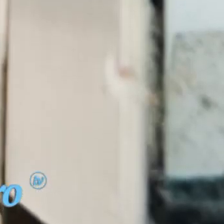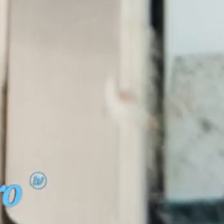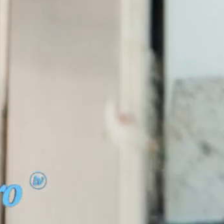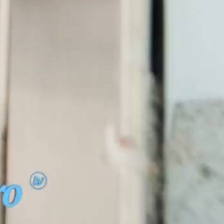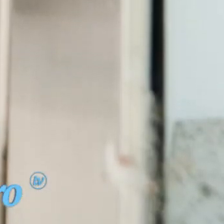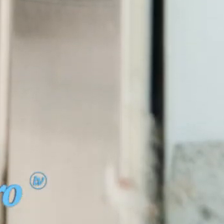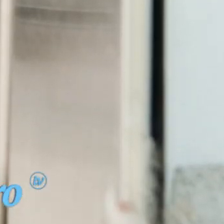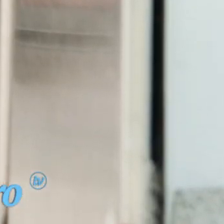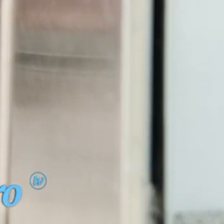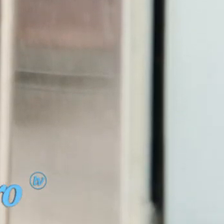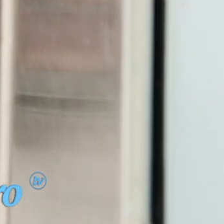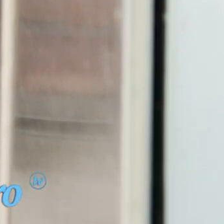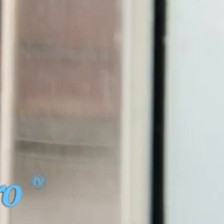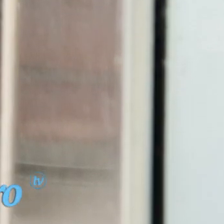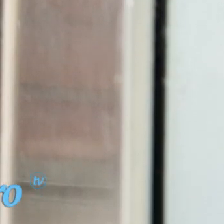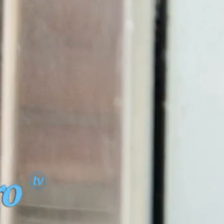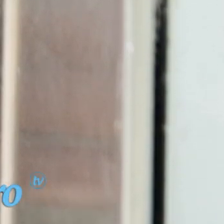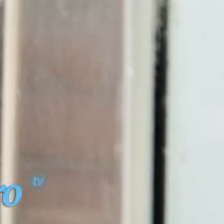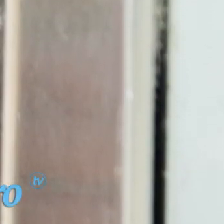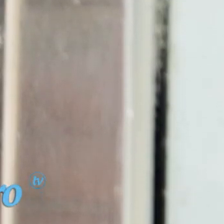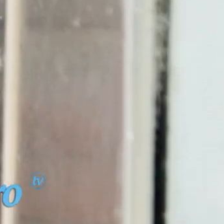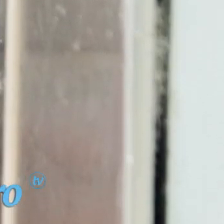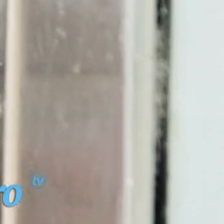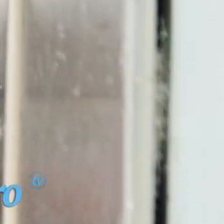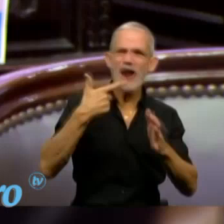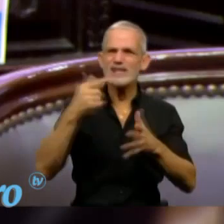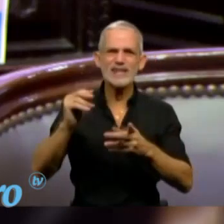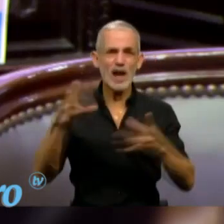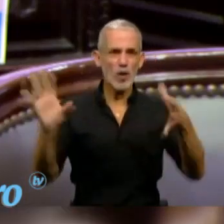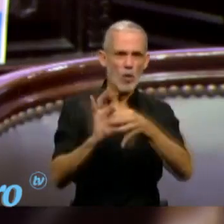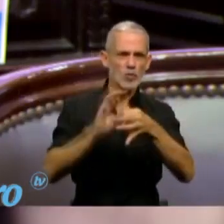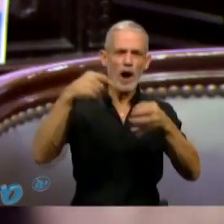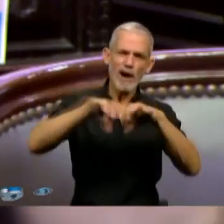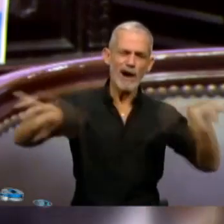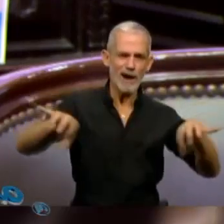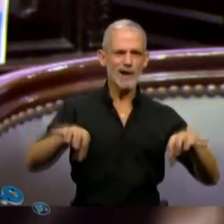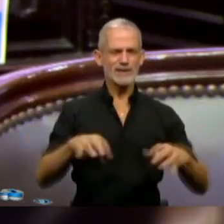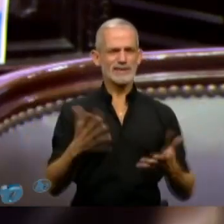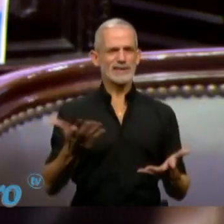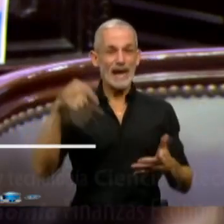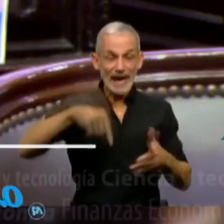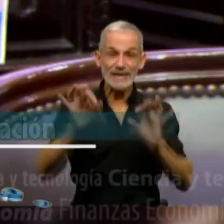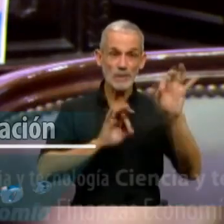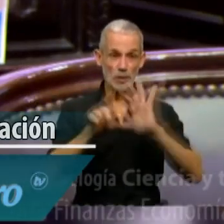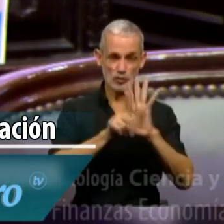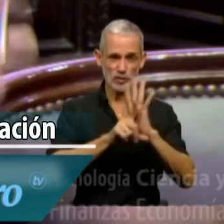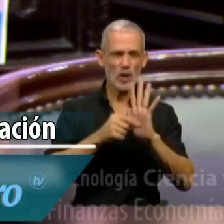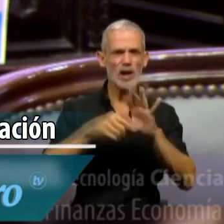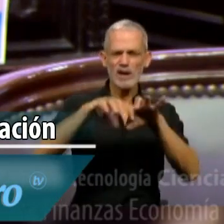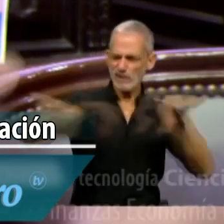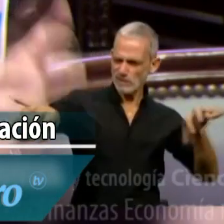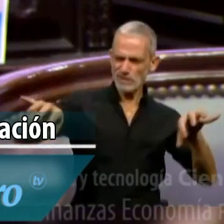el ambiente, no atente contra la producción federal y genere trabajo. Es este proyecto el